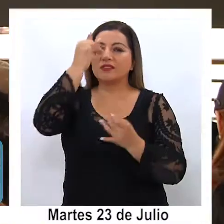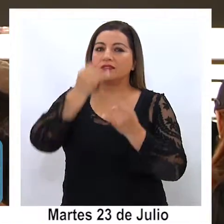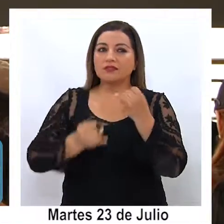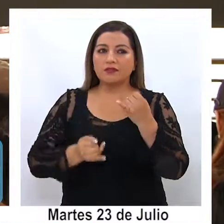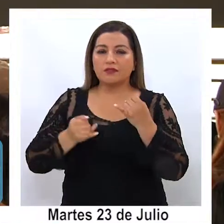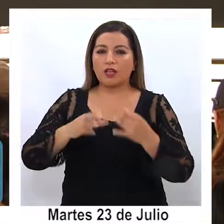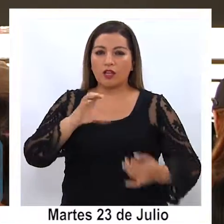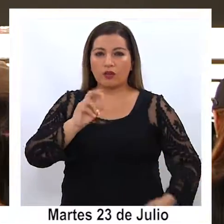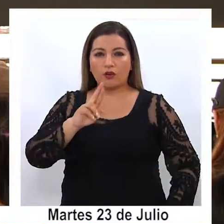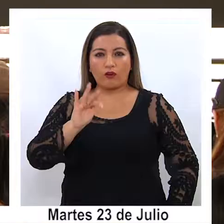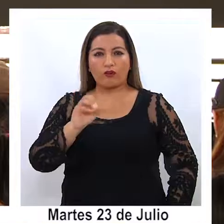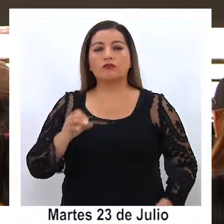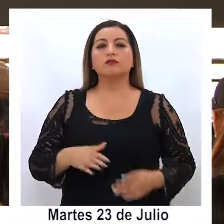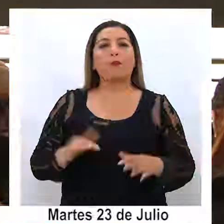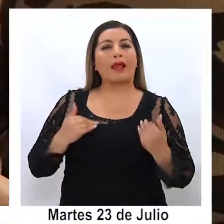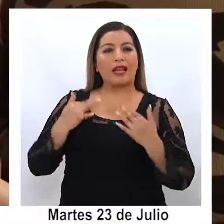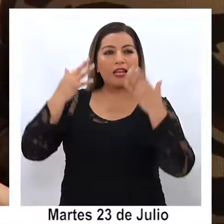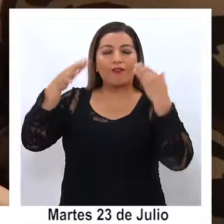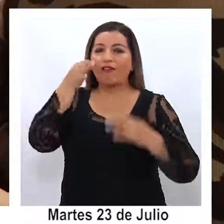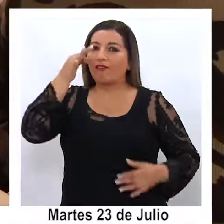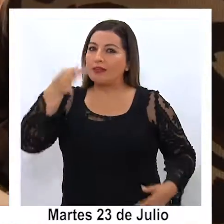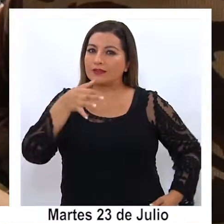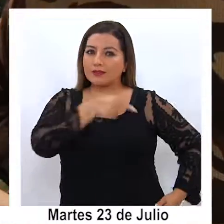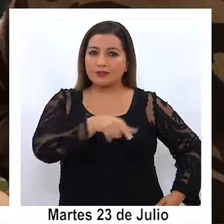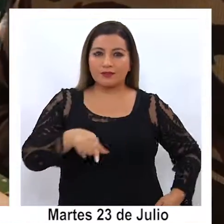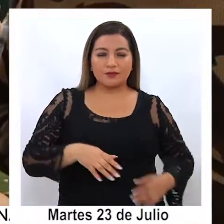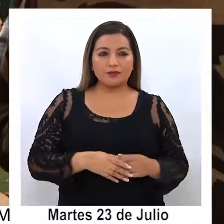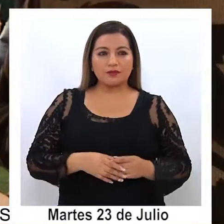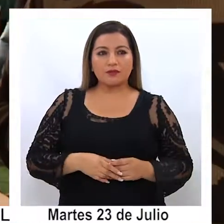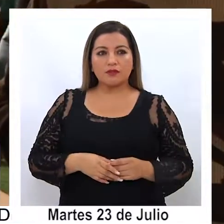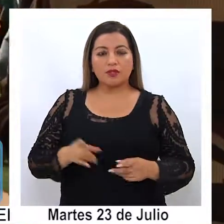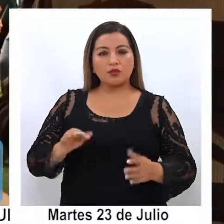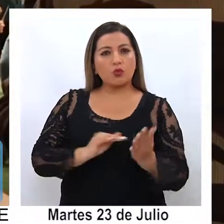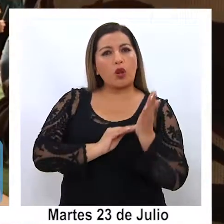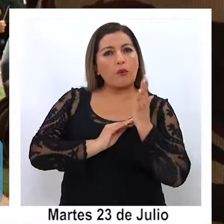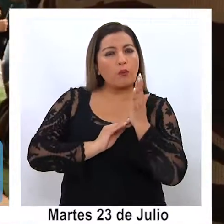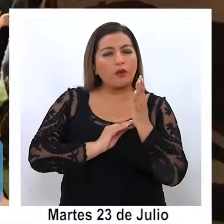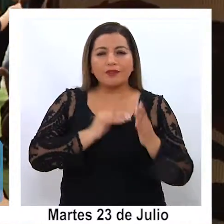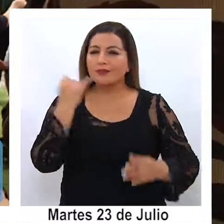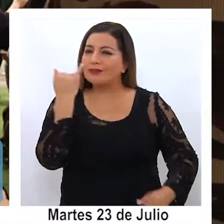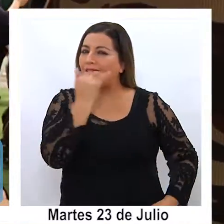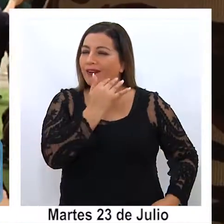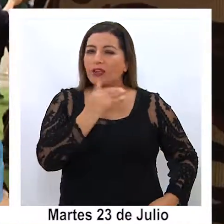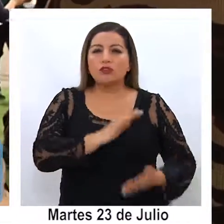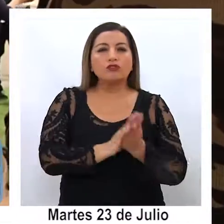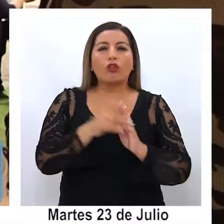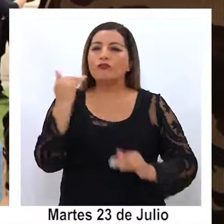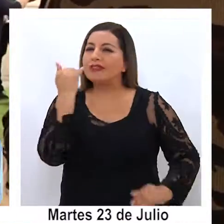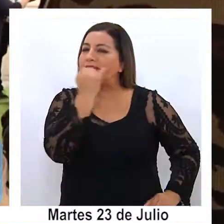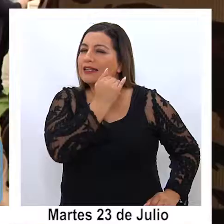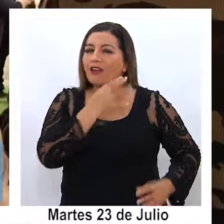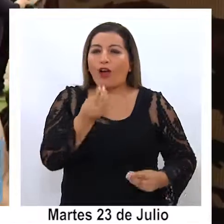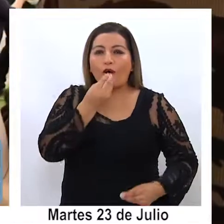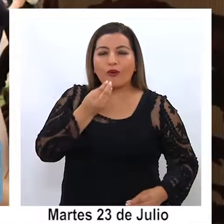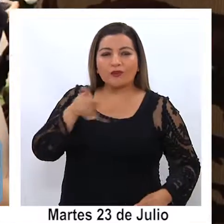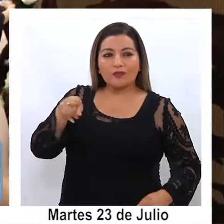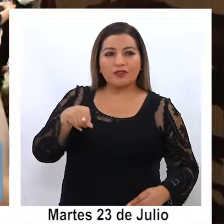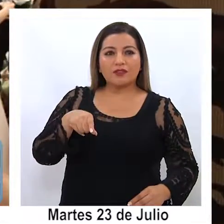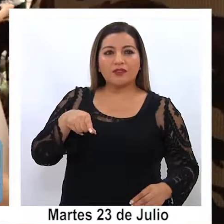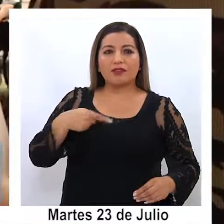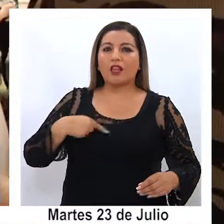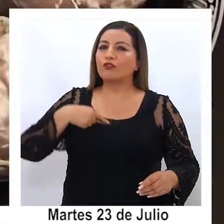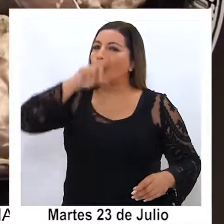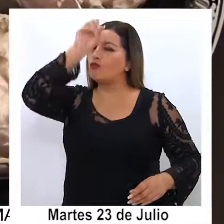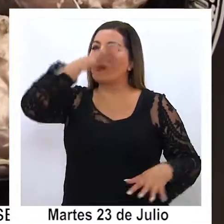Nodo Pesquero de Corfo. Me alegra mucho ver cómo nos dan una muestra exquisita, porque está todo muy rico, de los